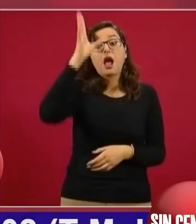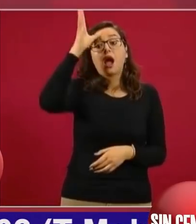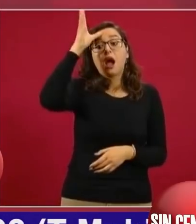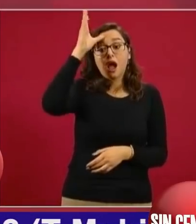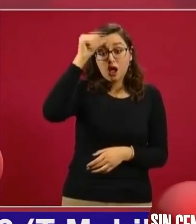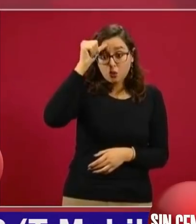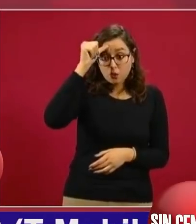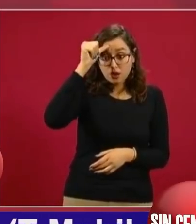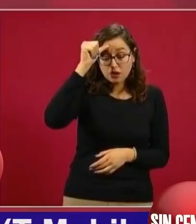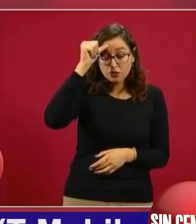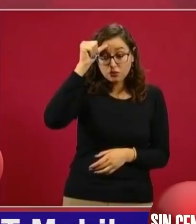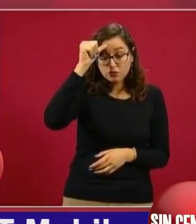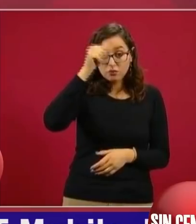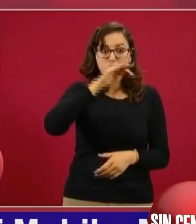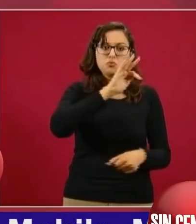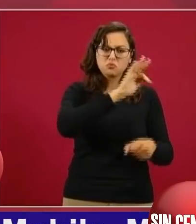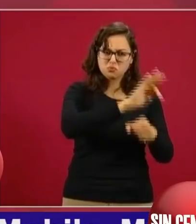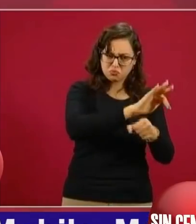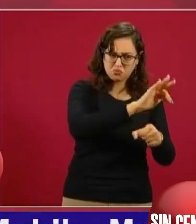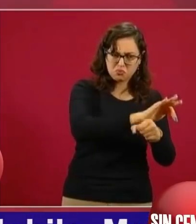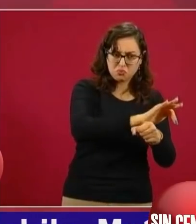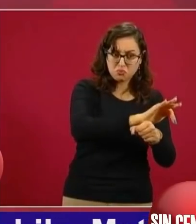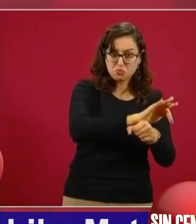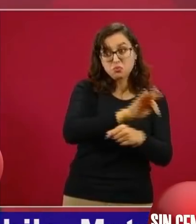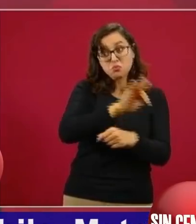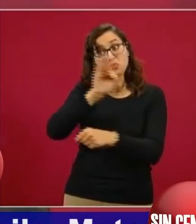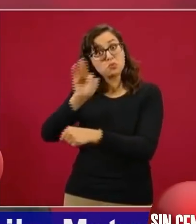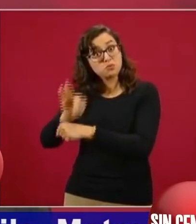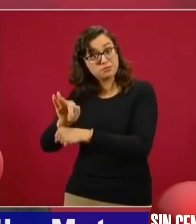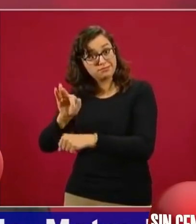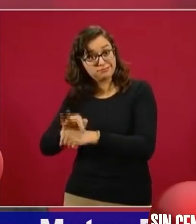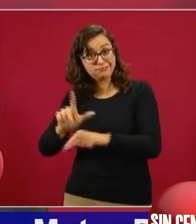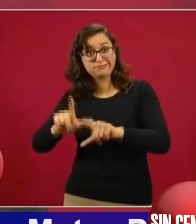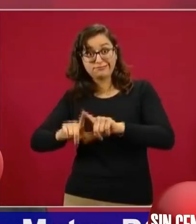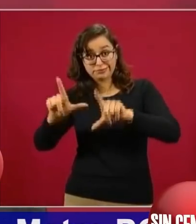perjudique a la nación. No queremos